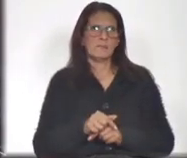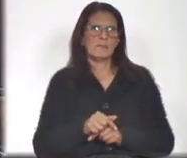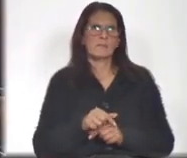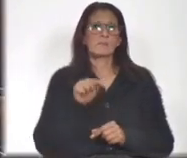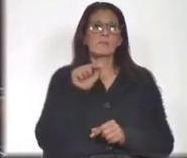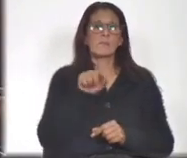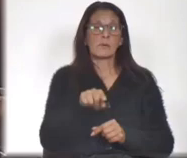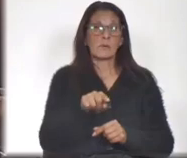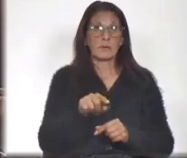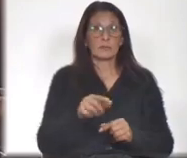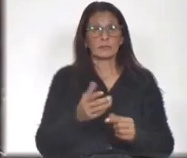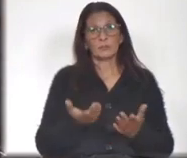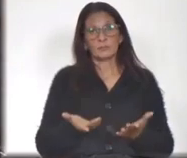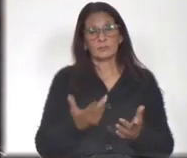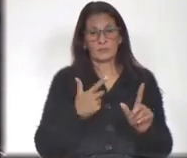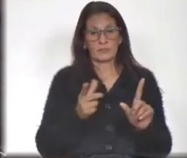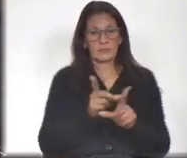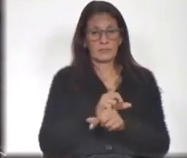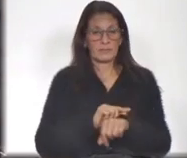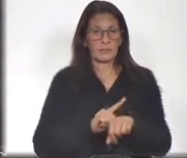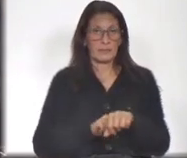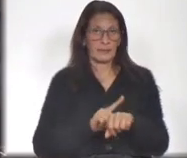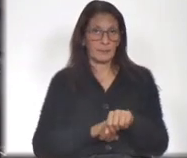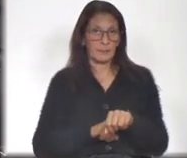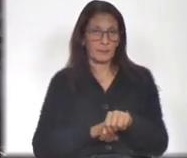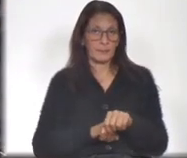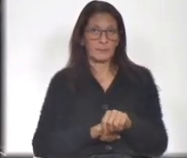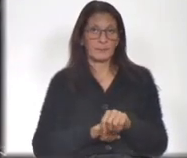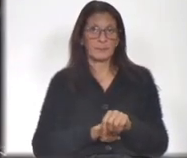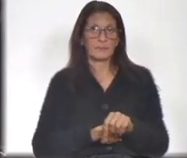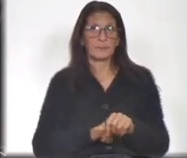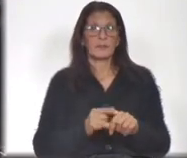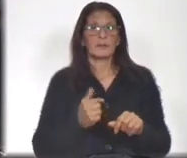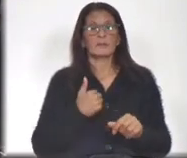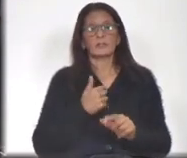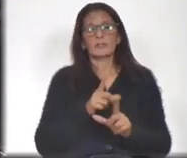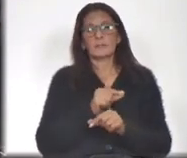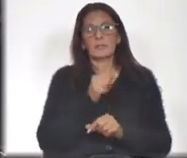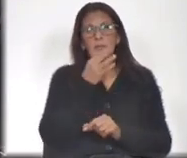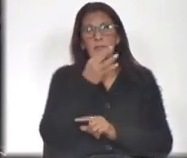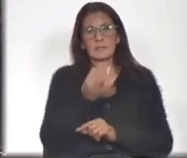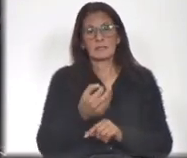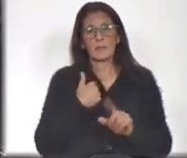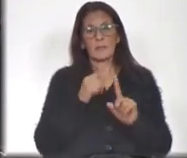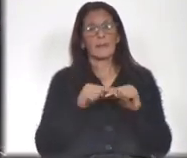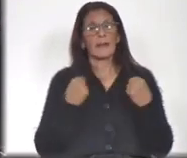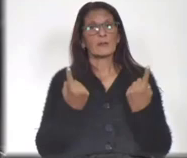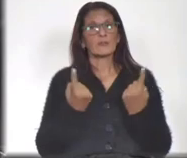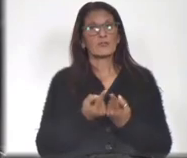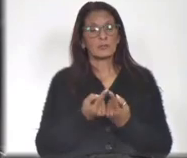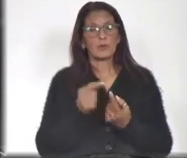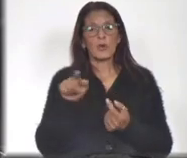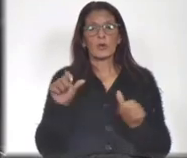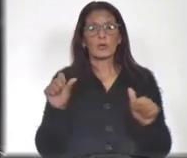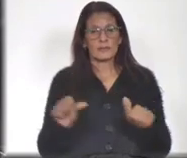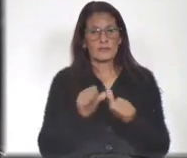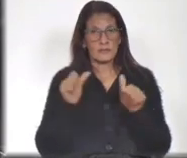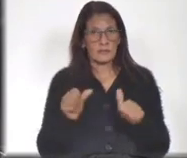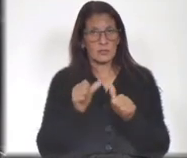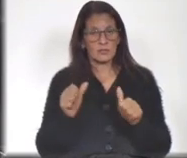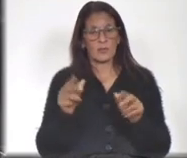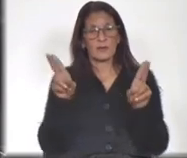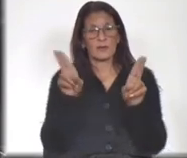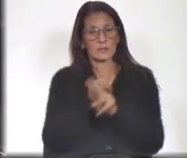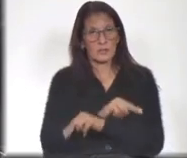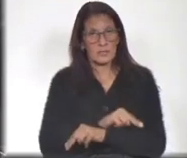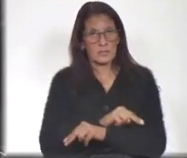Con esto entonces, presidente, se nos termina el tiempo. Lo que terminamos diciendo que para nosotros este hecho de la